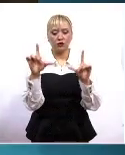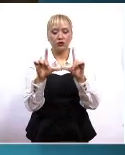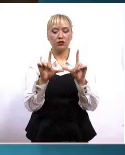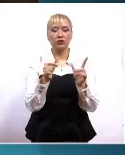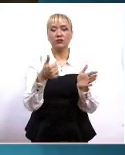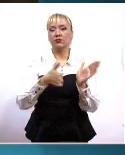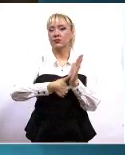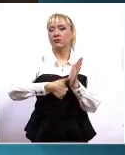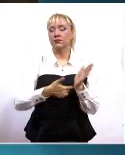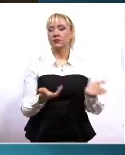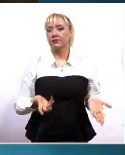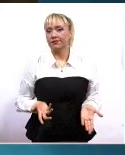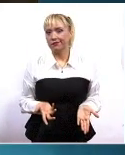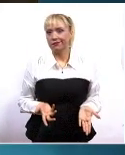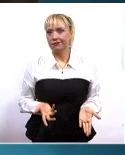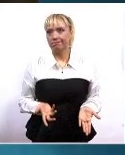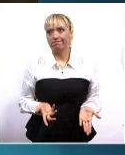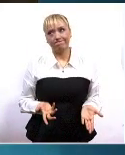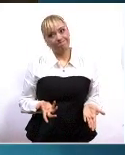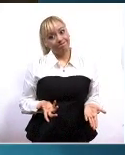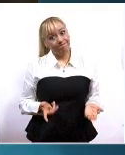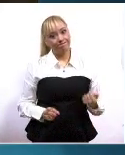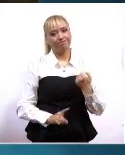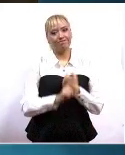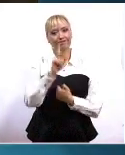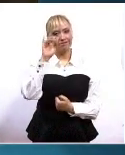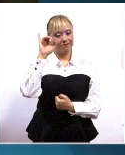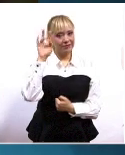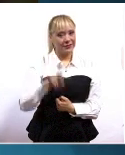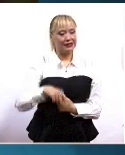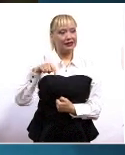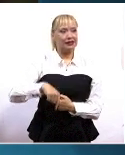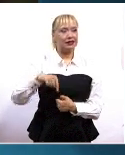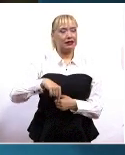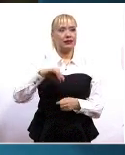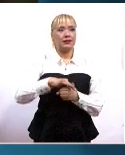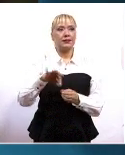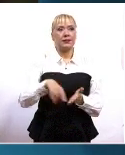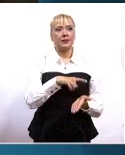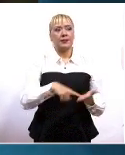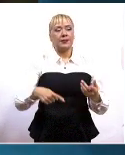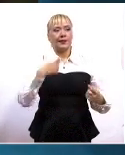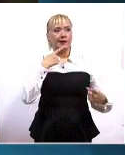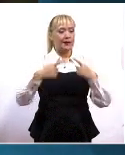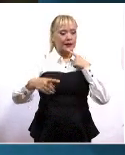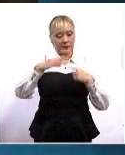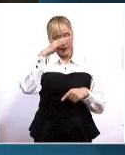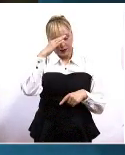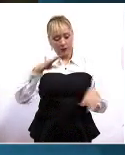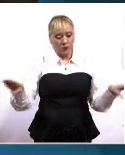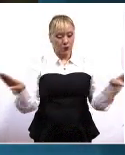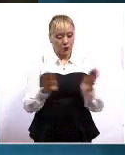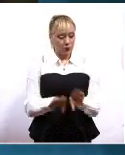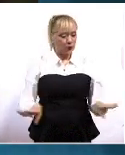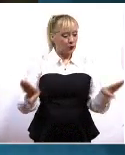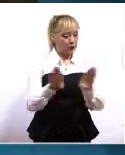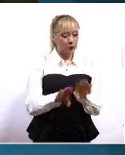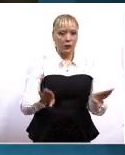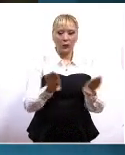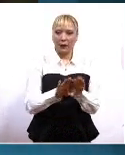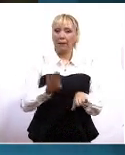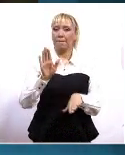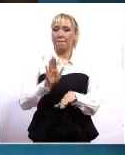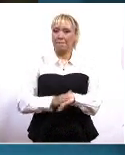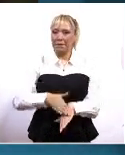Es siempre un reto que nosotros como autoridades electorales tenemos que afrontar de cómo acercar, hacer